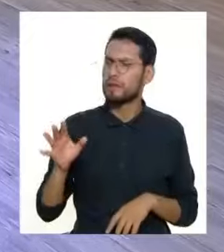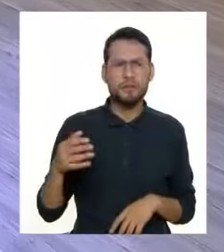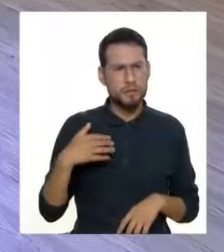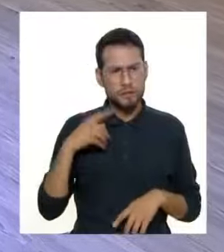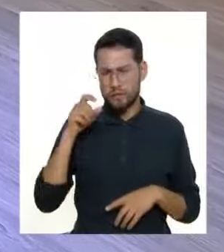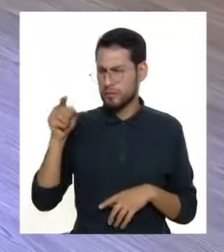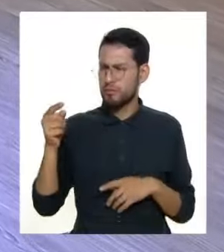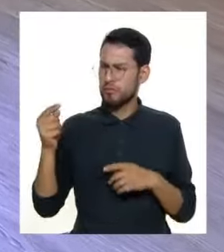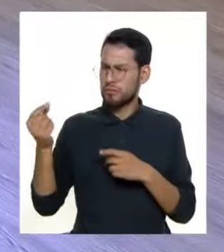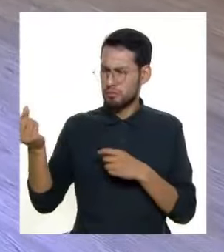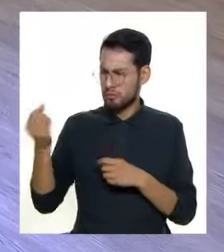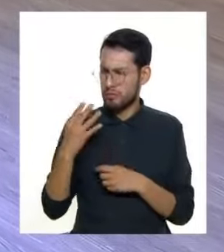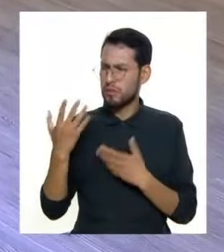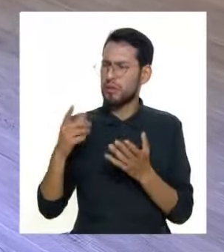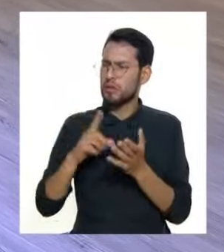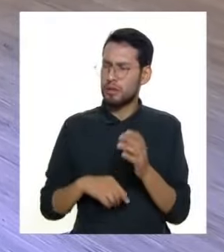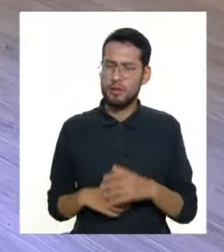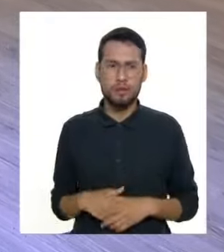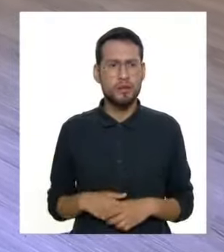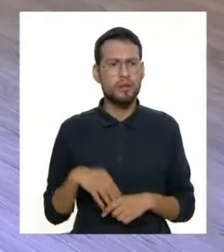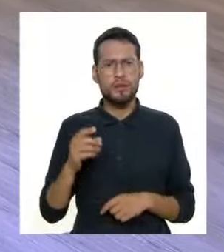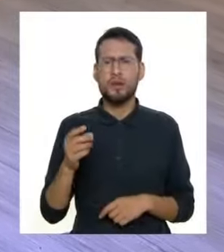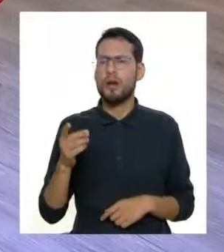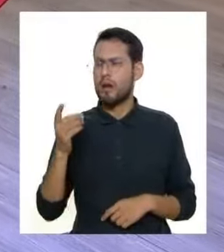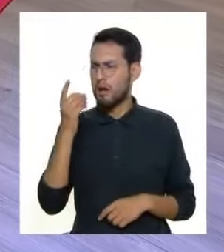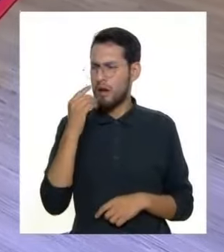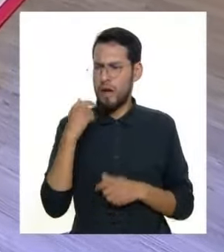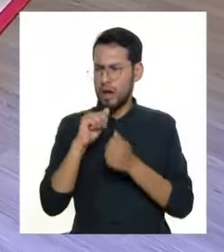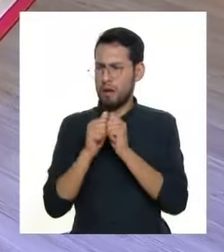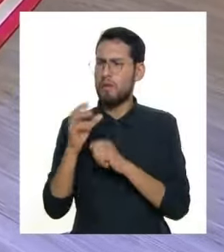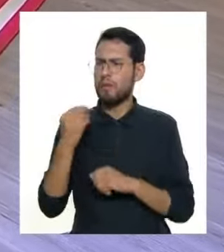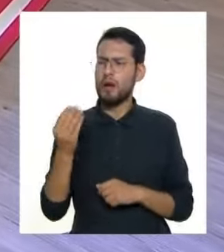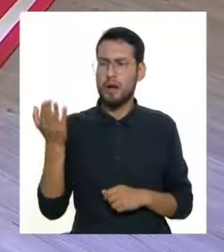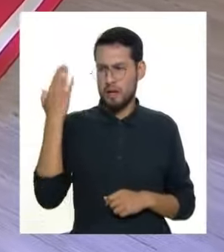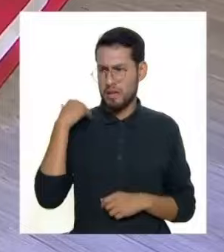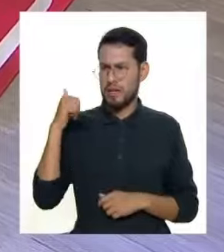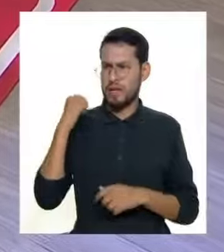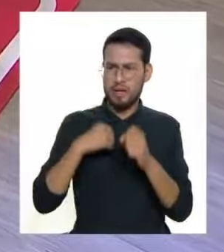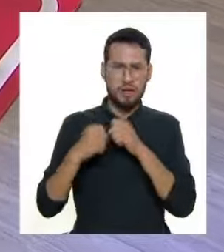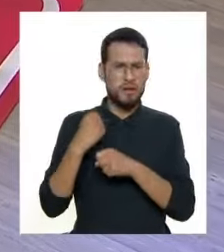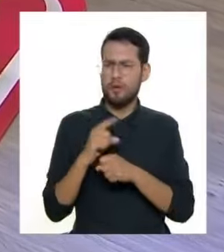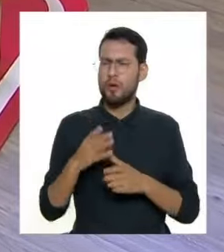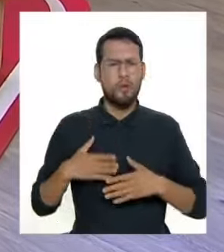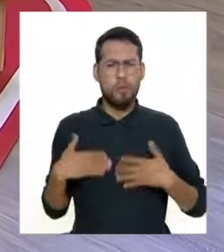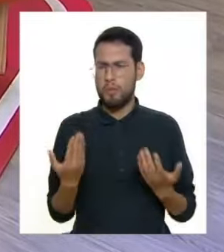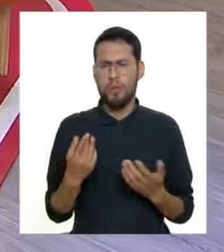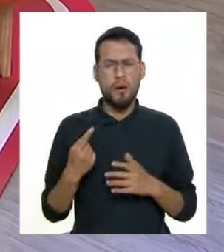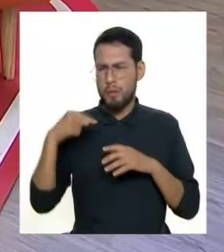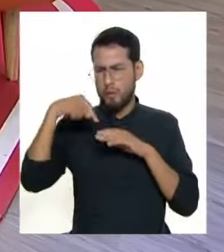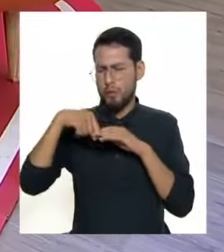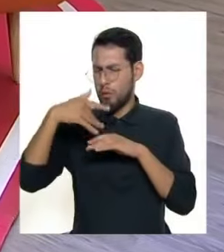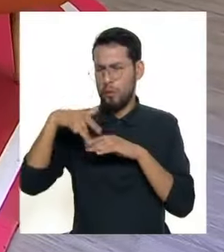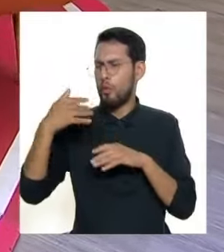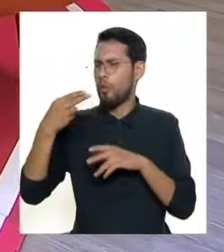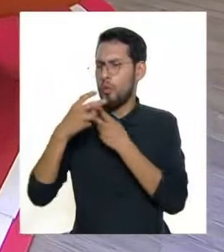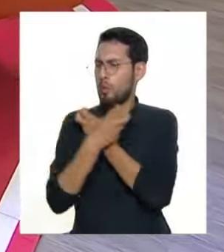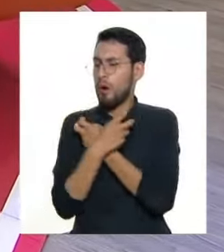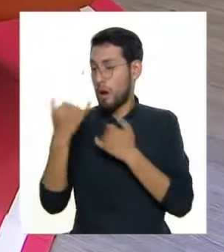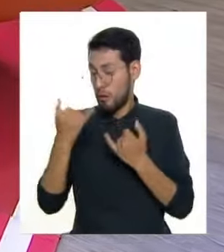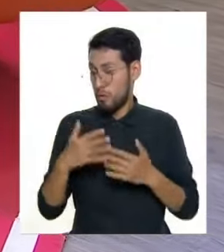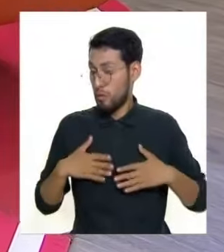por tu mensaje que este tema de la implantología ha cambiado mucho antes, porque hace 10 años te decían no se puede colocar implante acá porque no hay hueso. Claro. Ahora